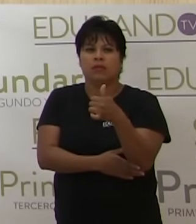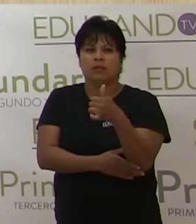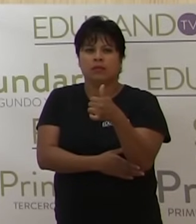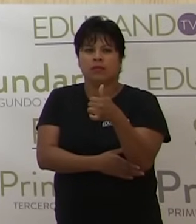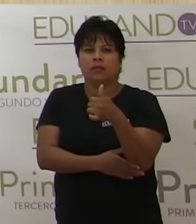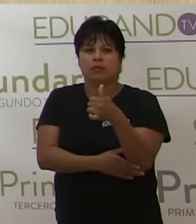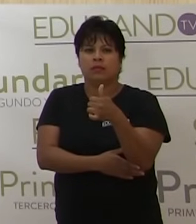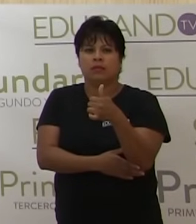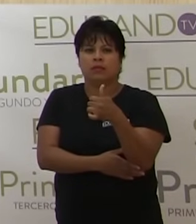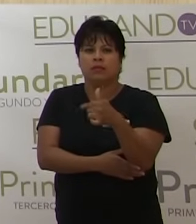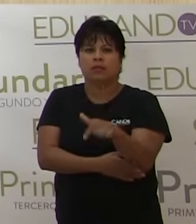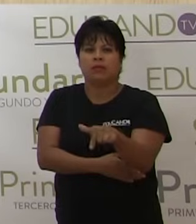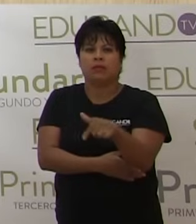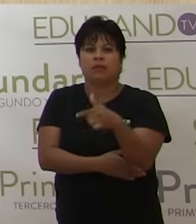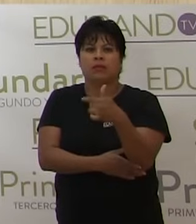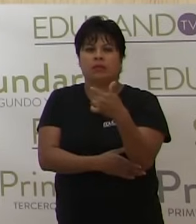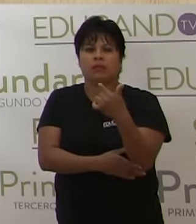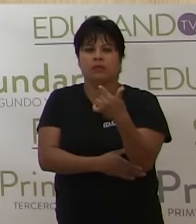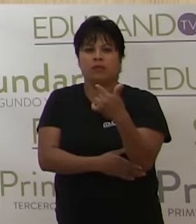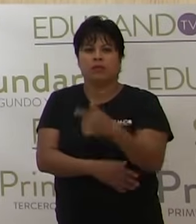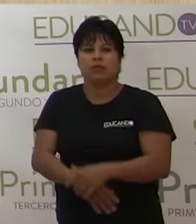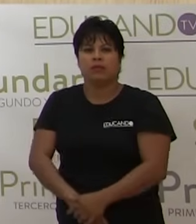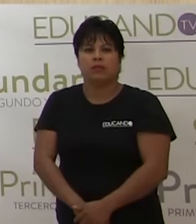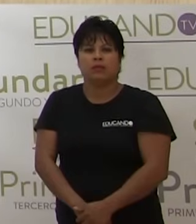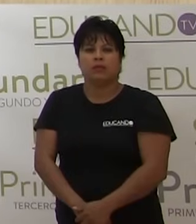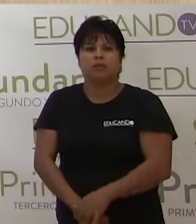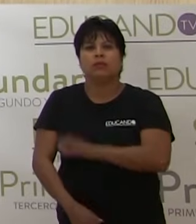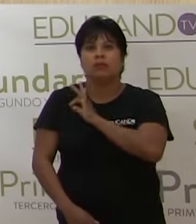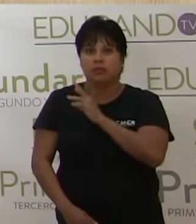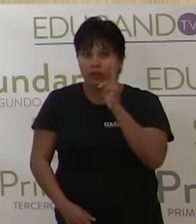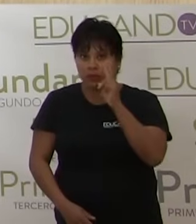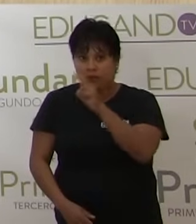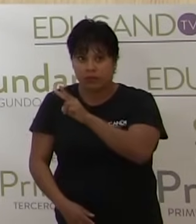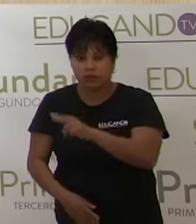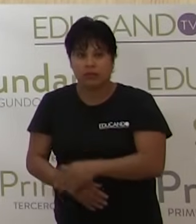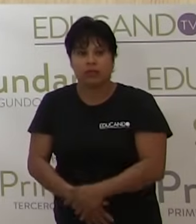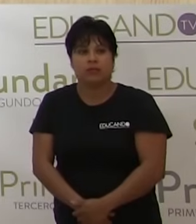10 11 y 12 puedes